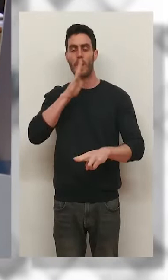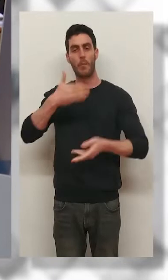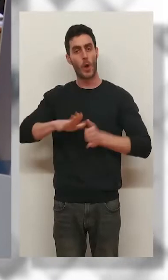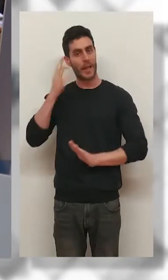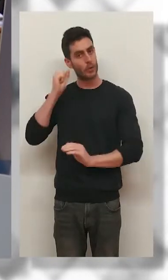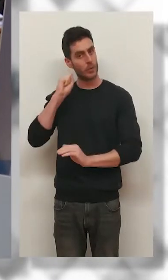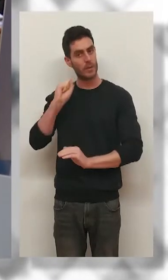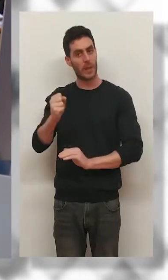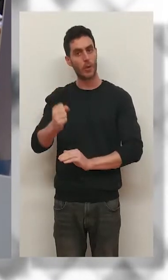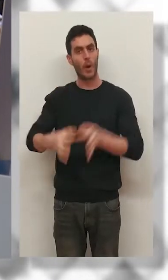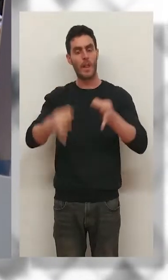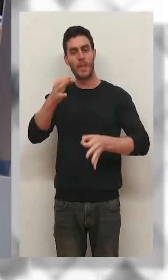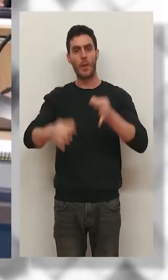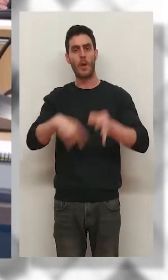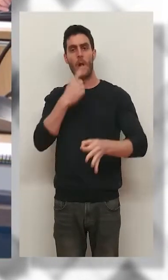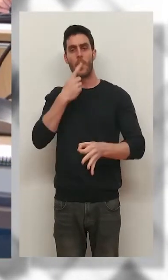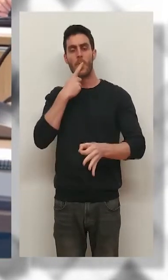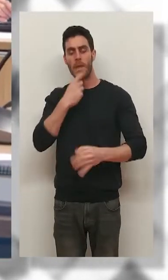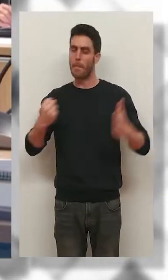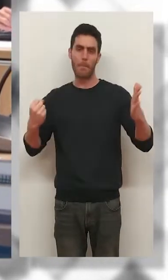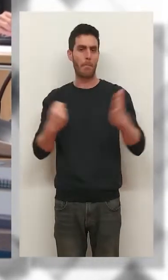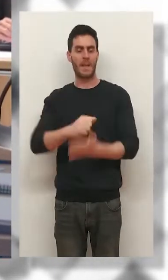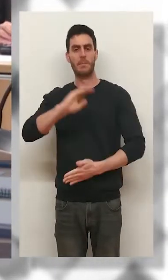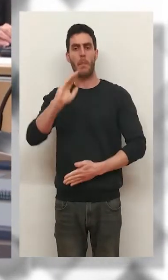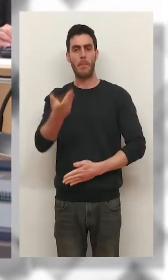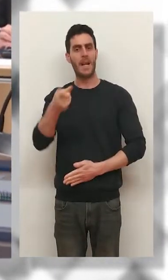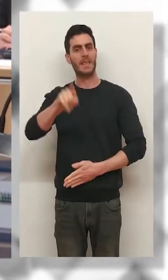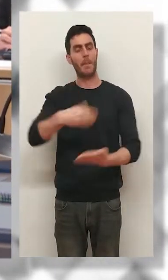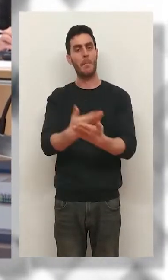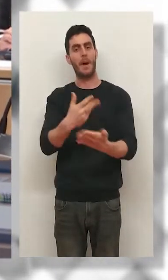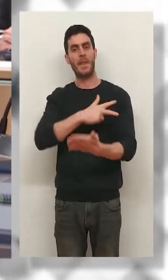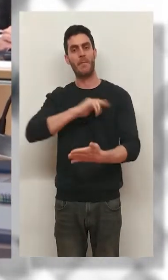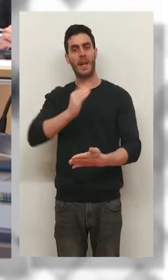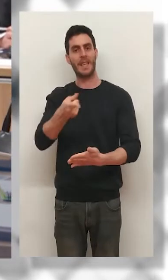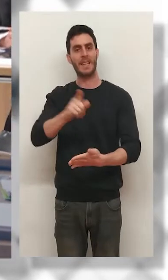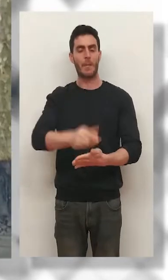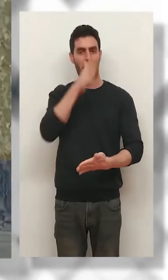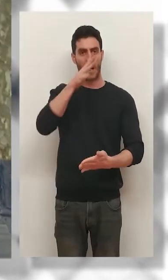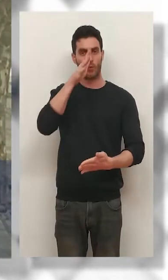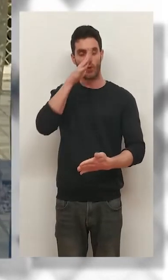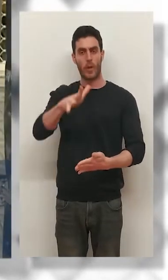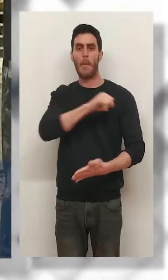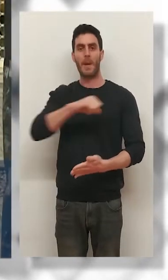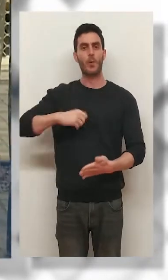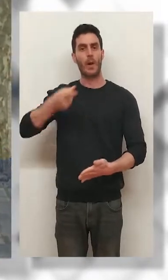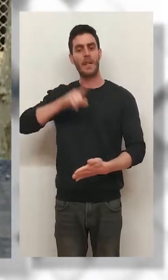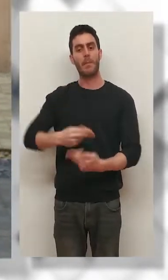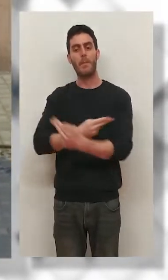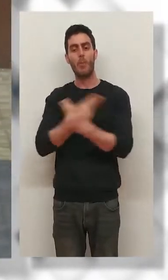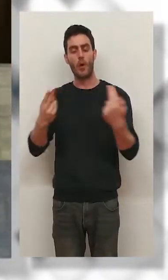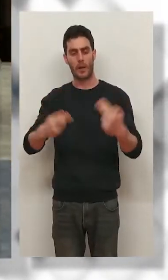de su hija. El tribunal impone la máxima pena a la progenitora, la misma que solicitaban la Fiscalía y las acusaciones particular y